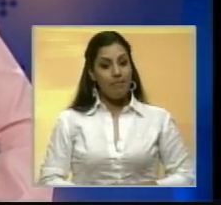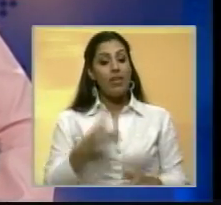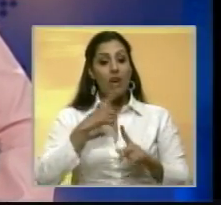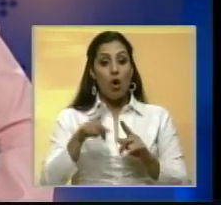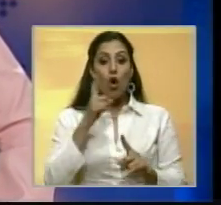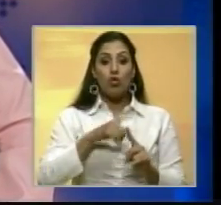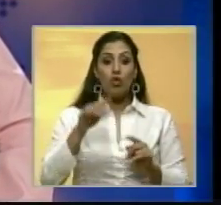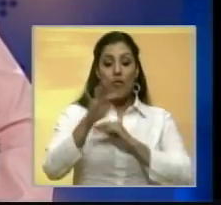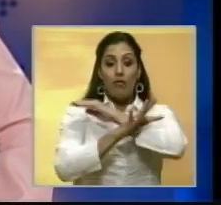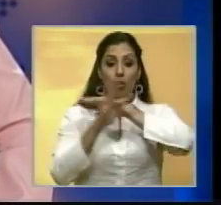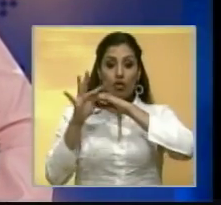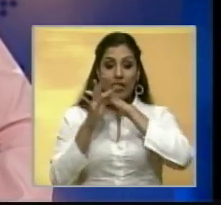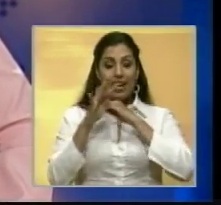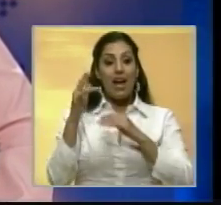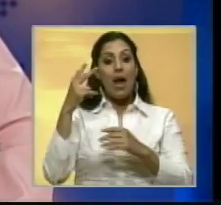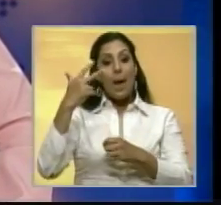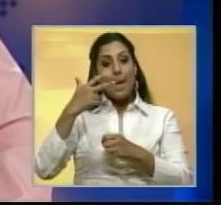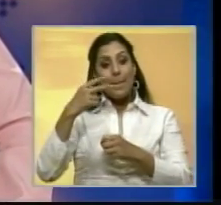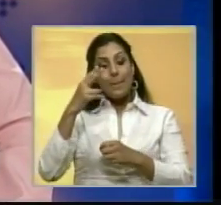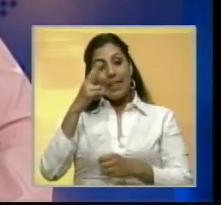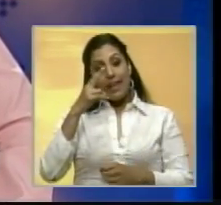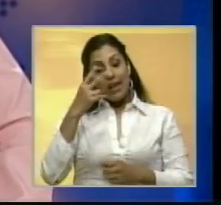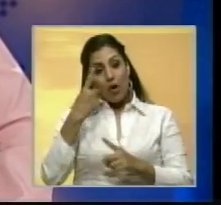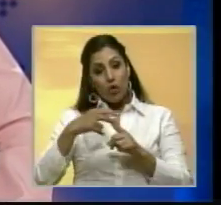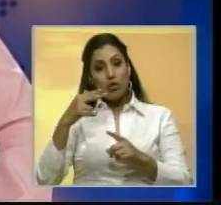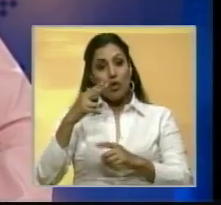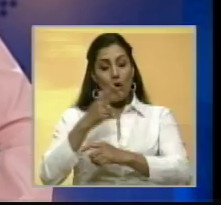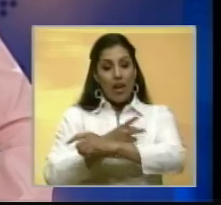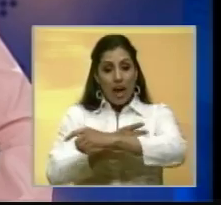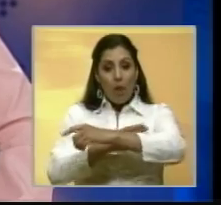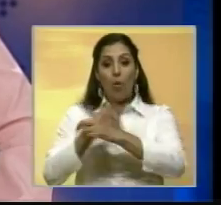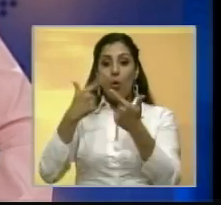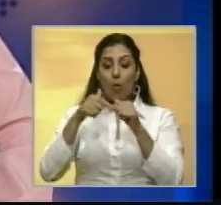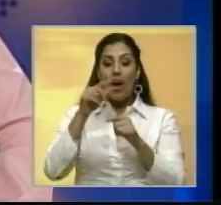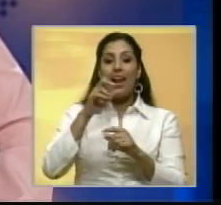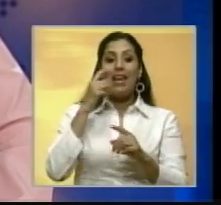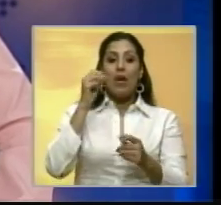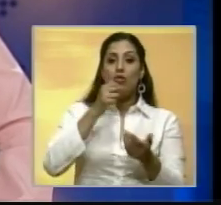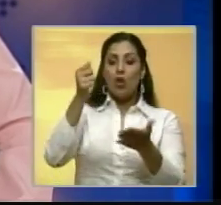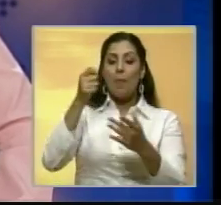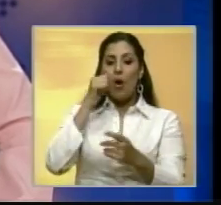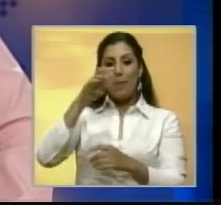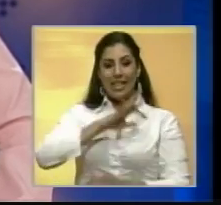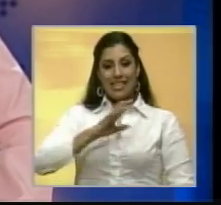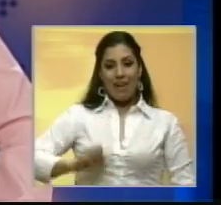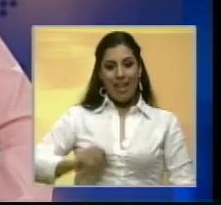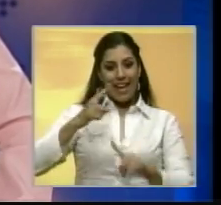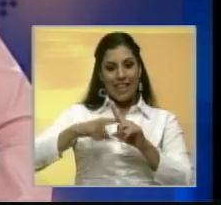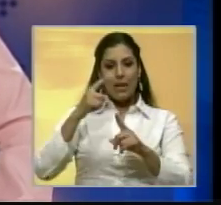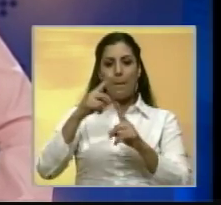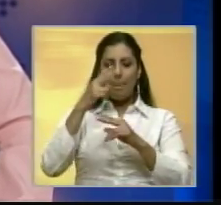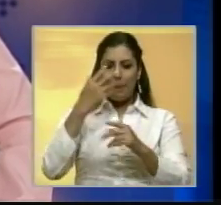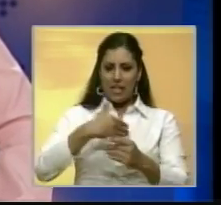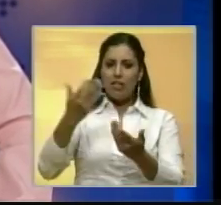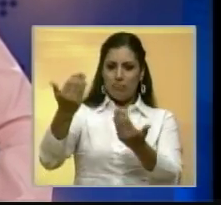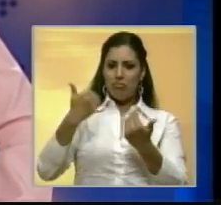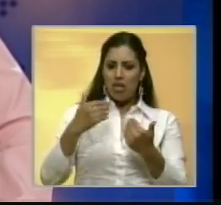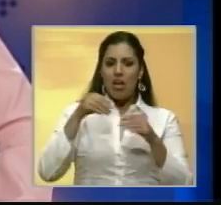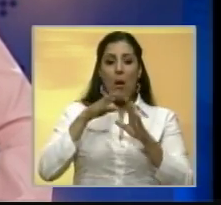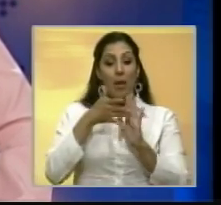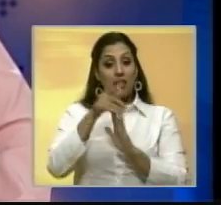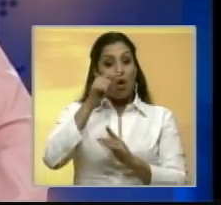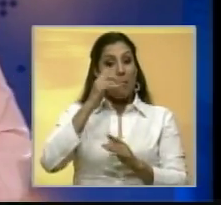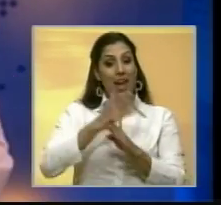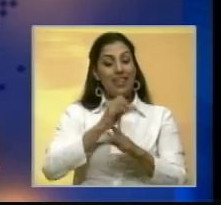Más allá de nuestras fronteras, en Nicaragua, el gobierno de ese país otorgó asilo político al expresidente de El Salvador, Mauricio Funes, quien es acusado por